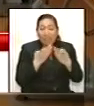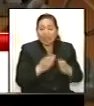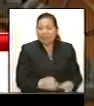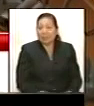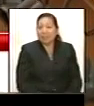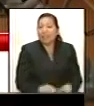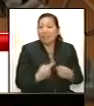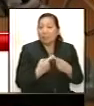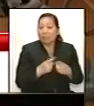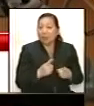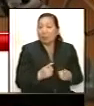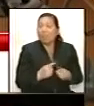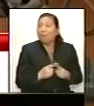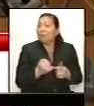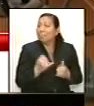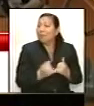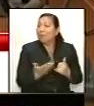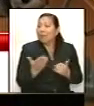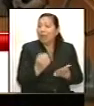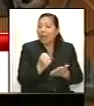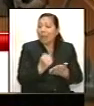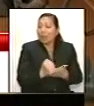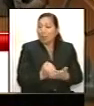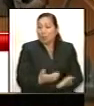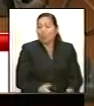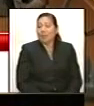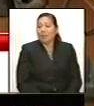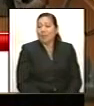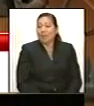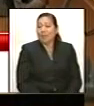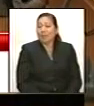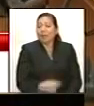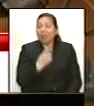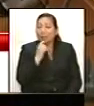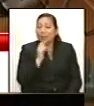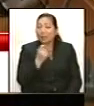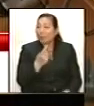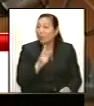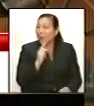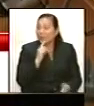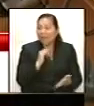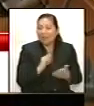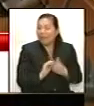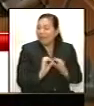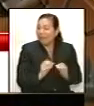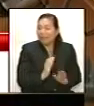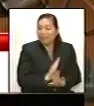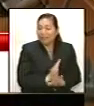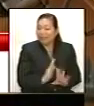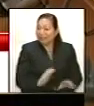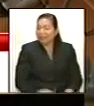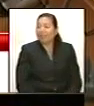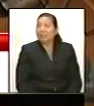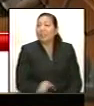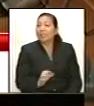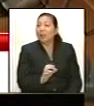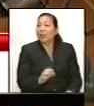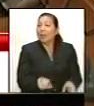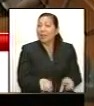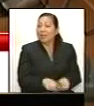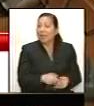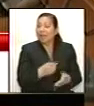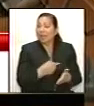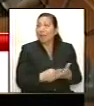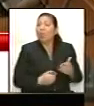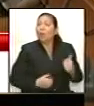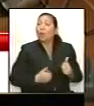requerir información, termina pidiéndole ayuda operativa a la divindad. O sea, no es que la divindad salga de la ecuación, sino que es